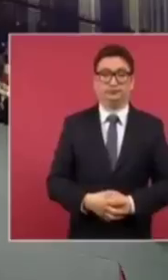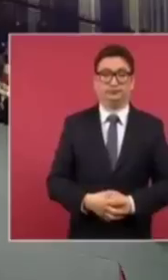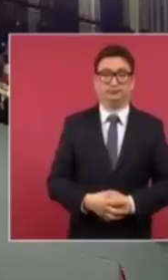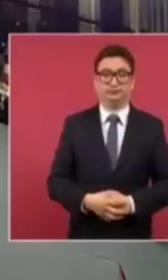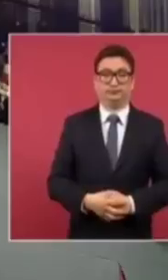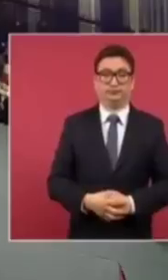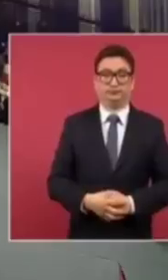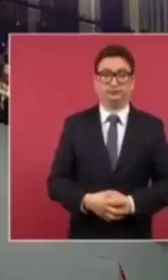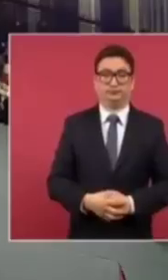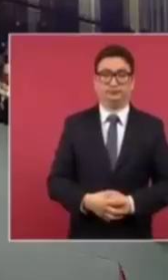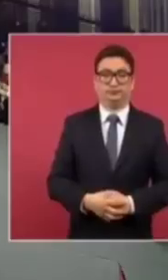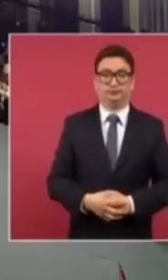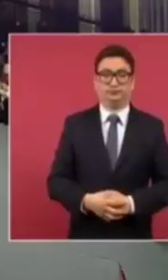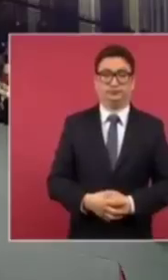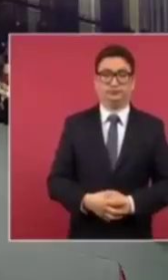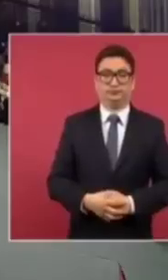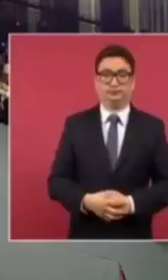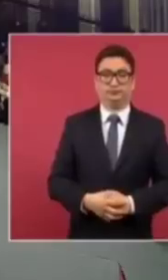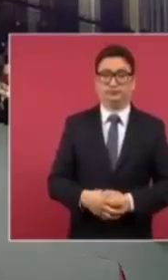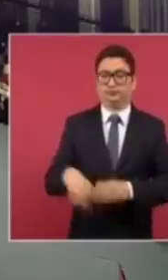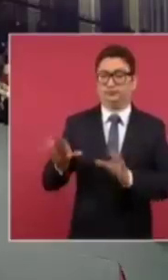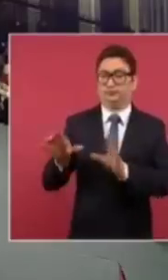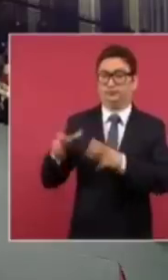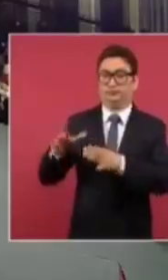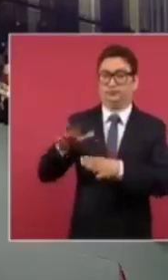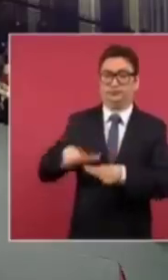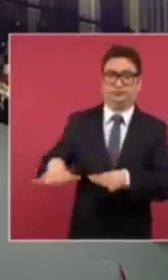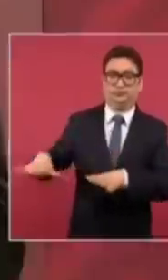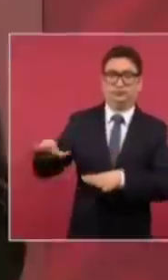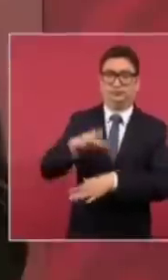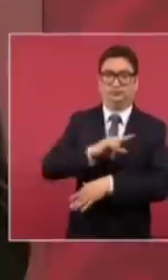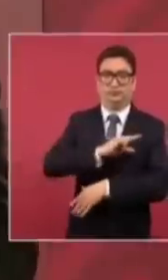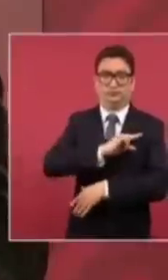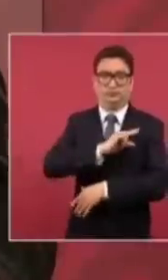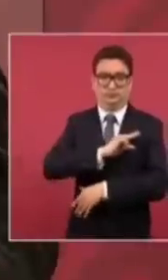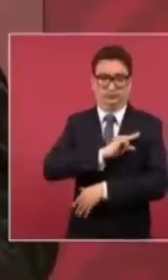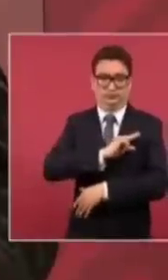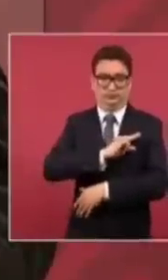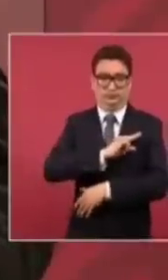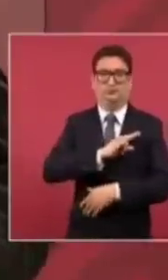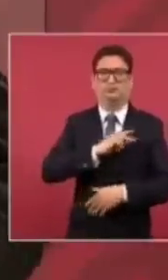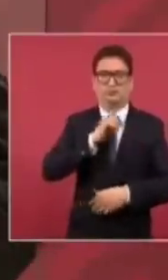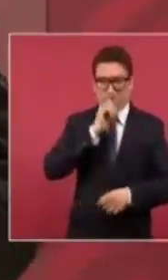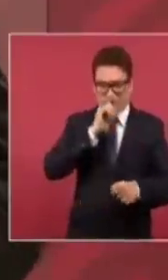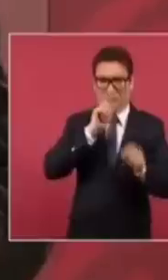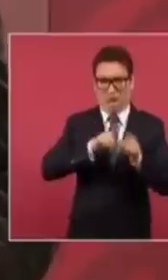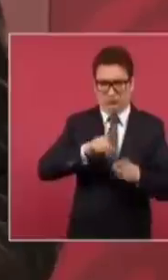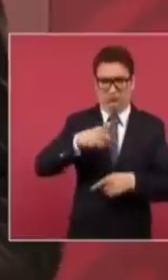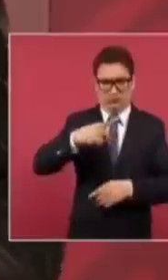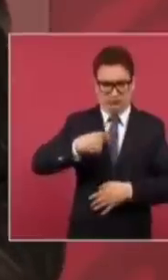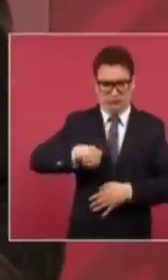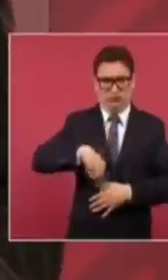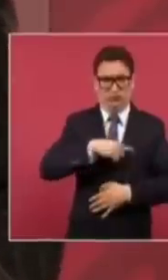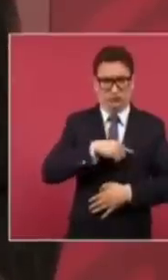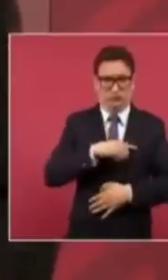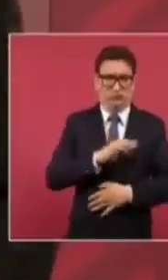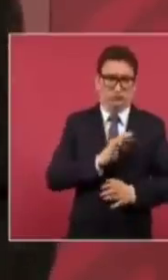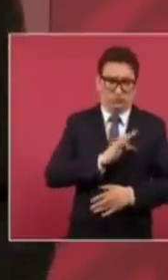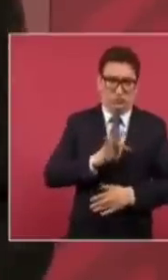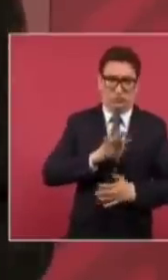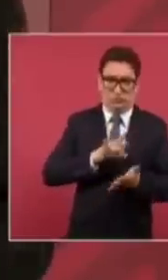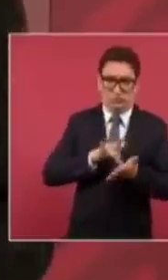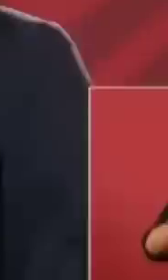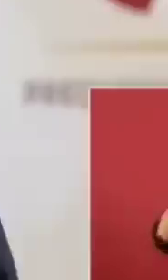de Qatar Y es que lo que se adelanta ya es que en los próximos días ahí en Palacio Nacional en la conferencia mañanera se